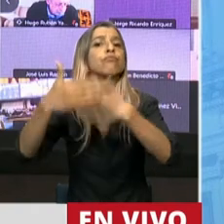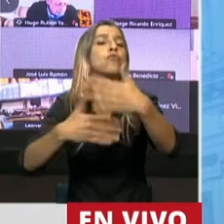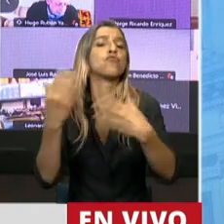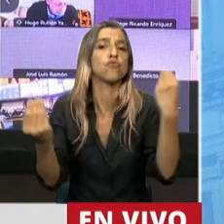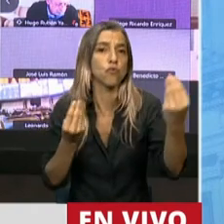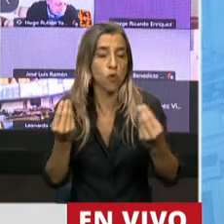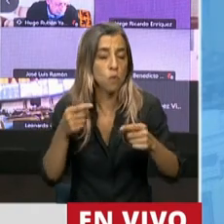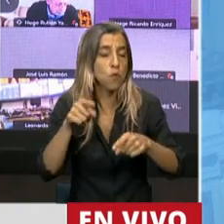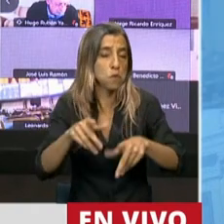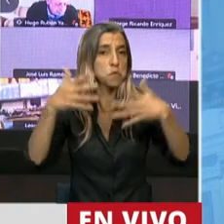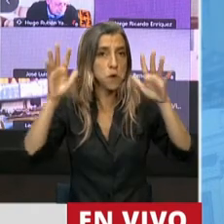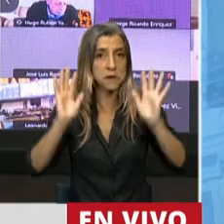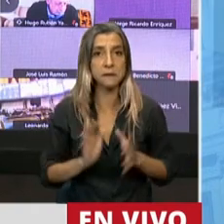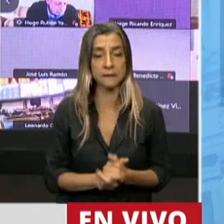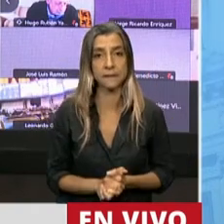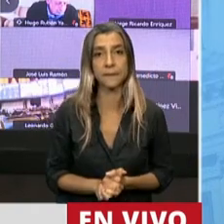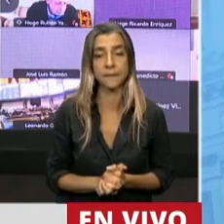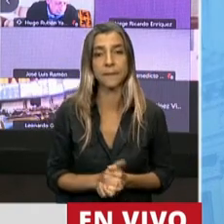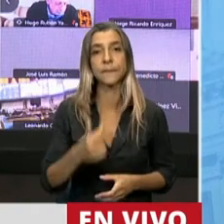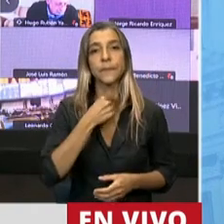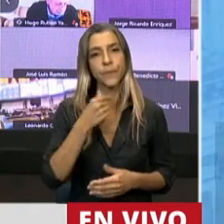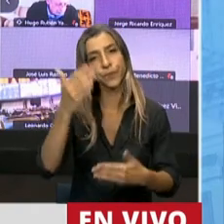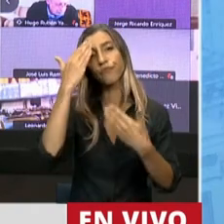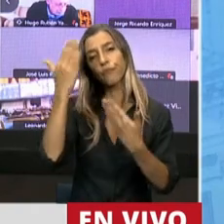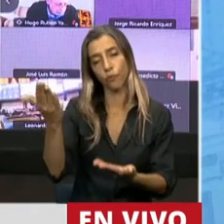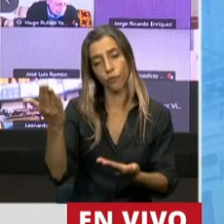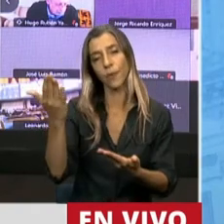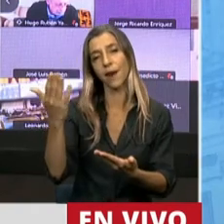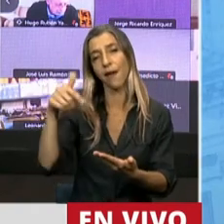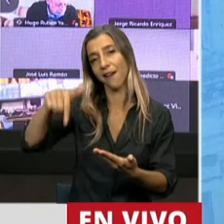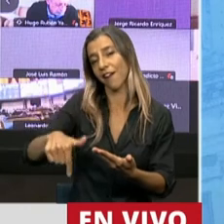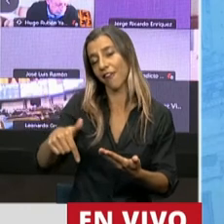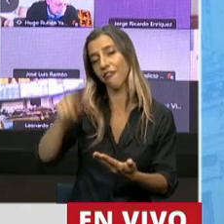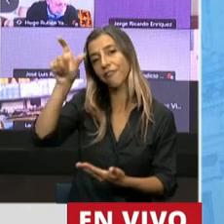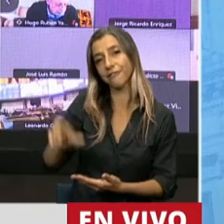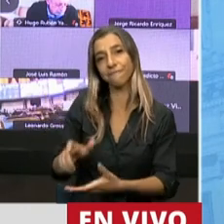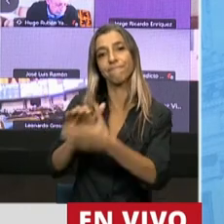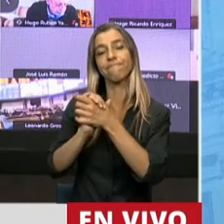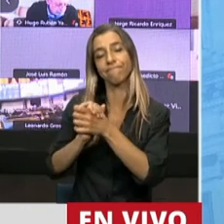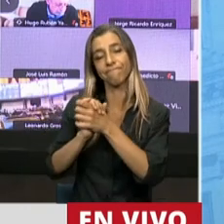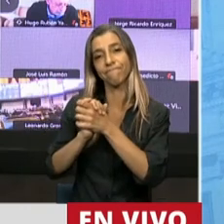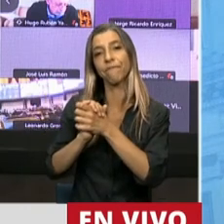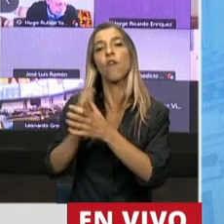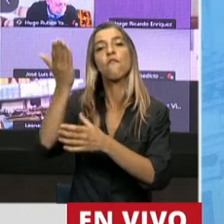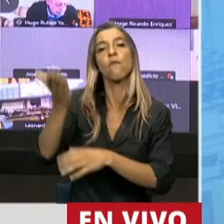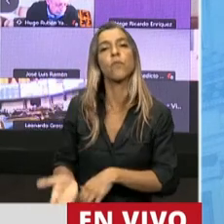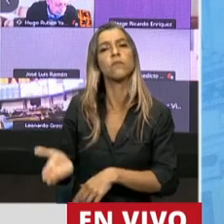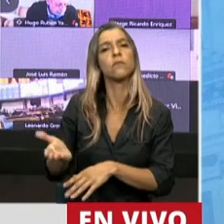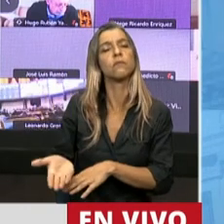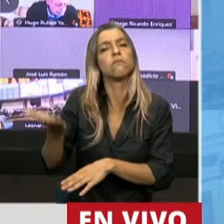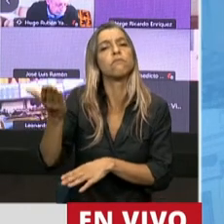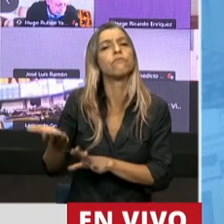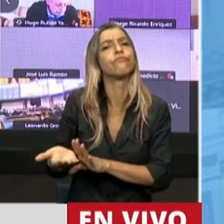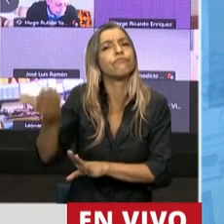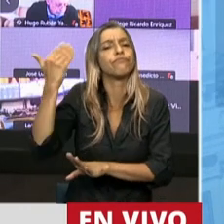rendir homenaje al doctor Alfonsín en este caso, porque él tuvo